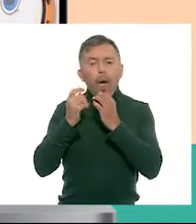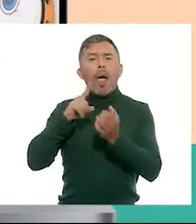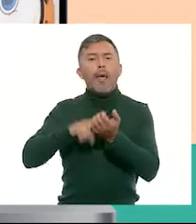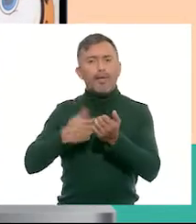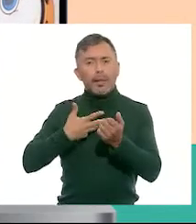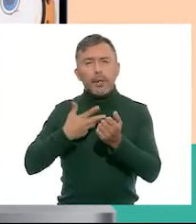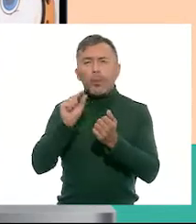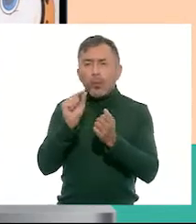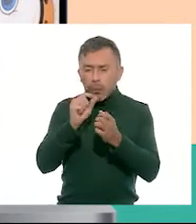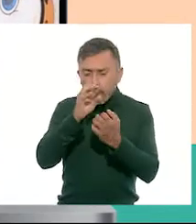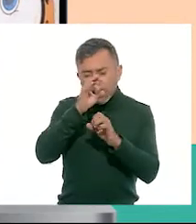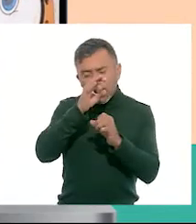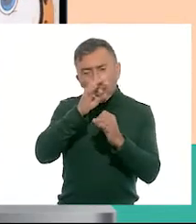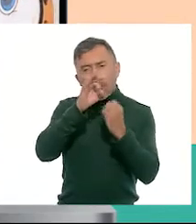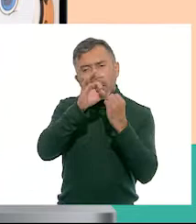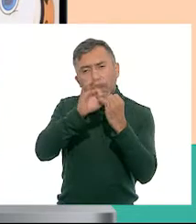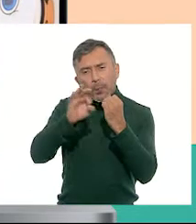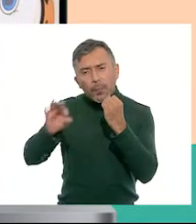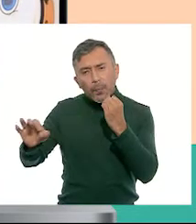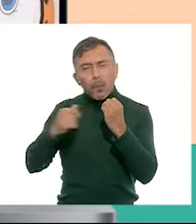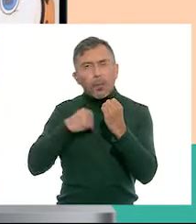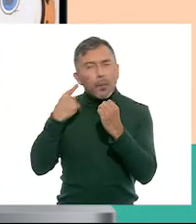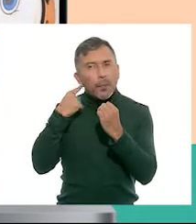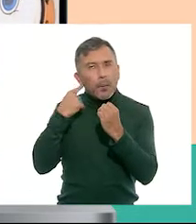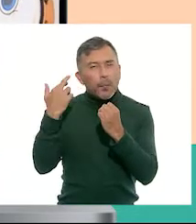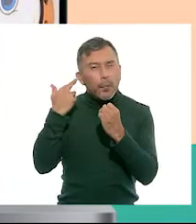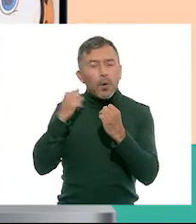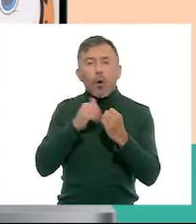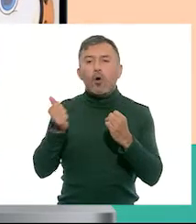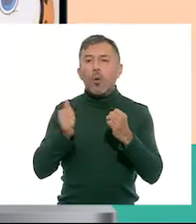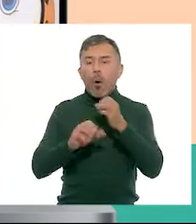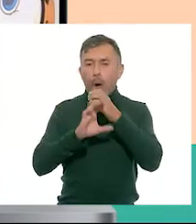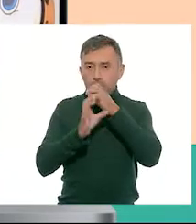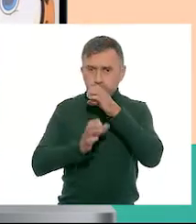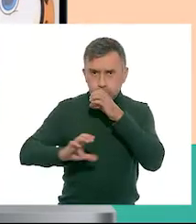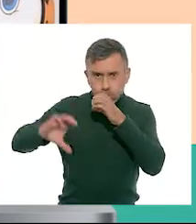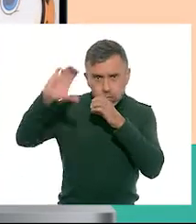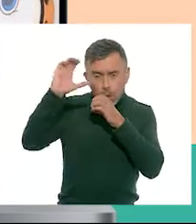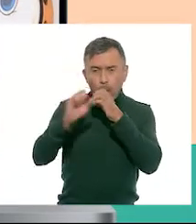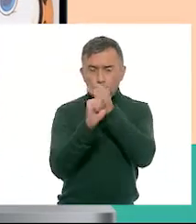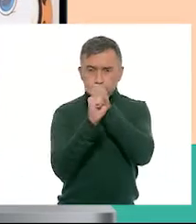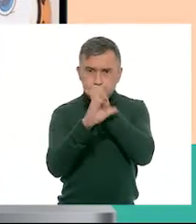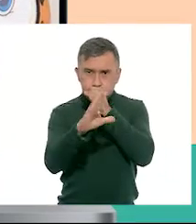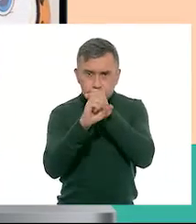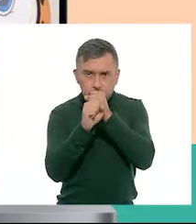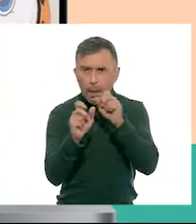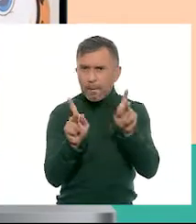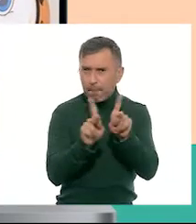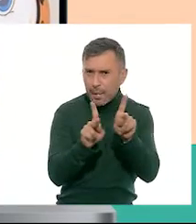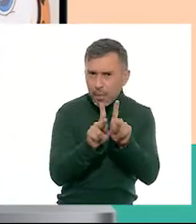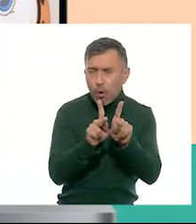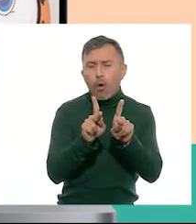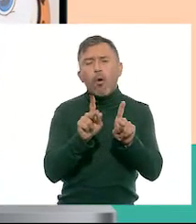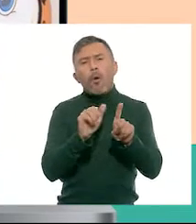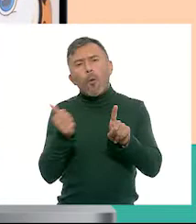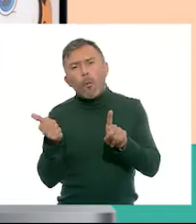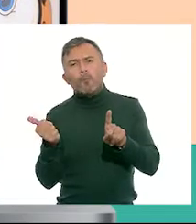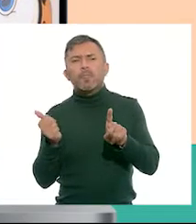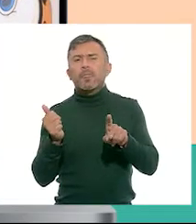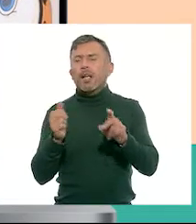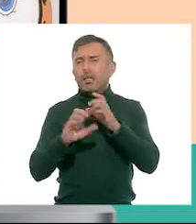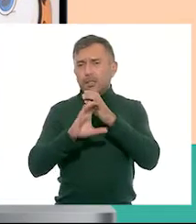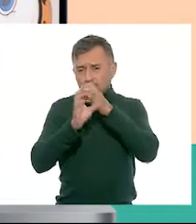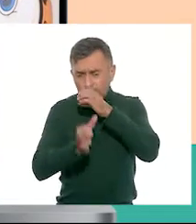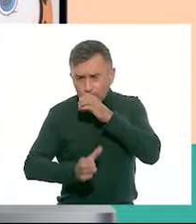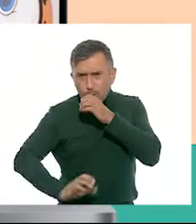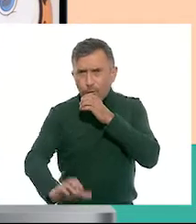orificios para cambiar nuestras notas. Tenemos al abuelo corno, a la prima trompeta, al oboe y al saxofón. Pandereta,